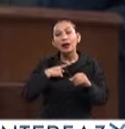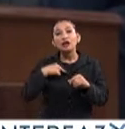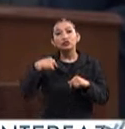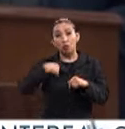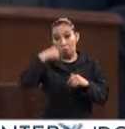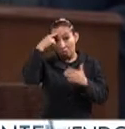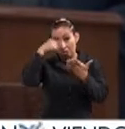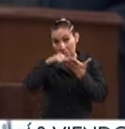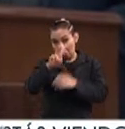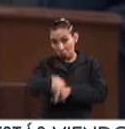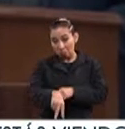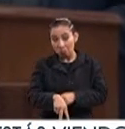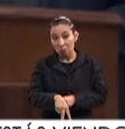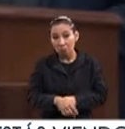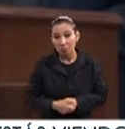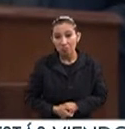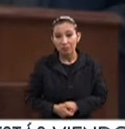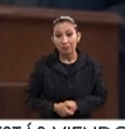yo creo,